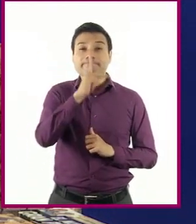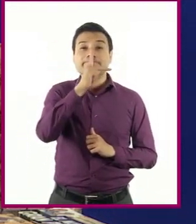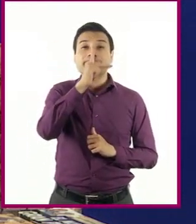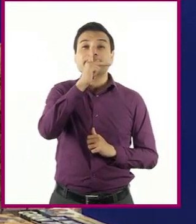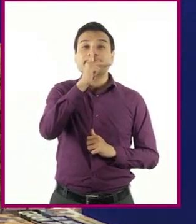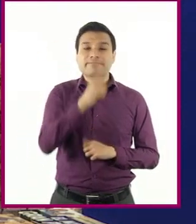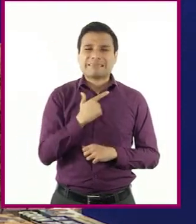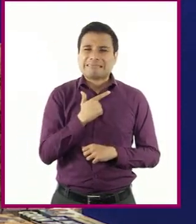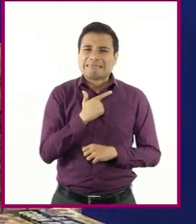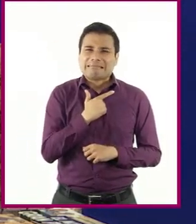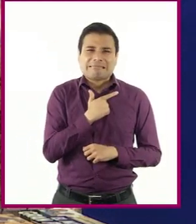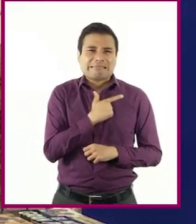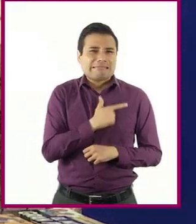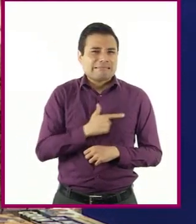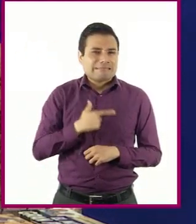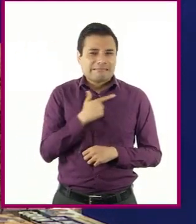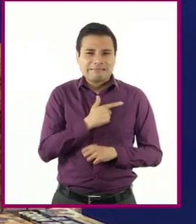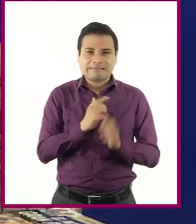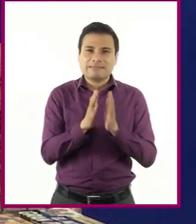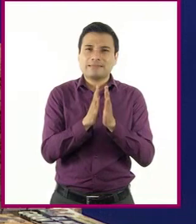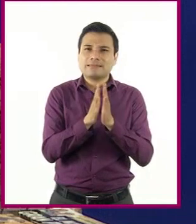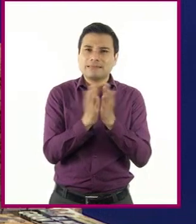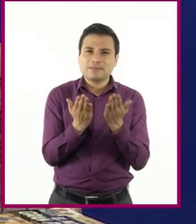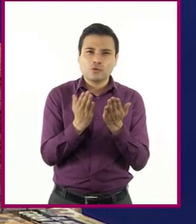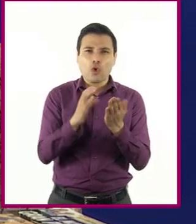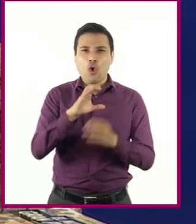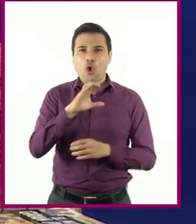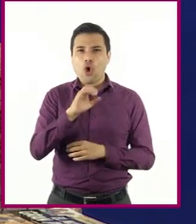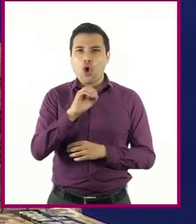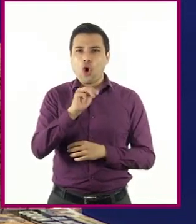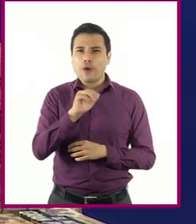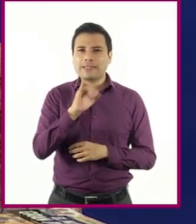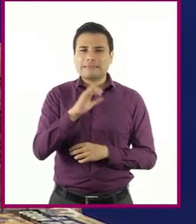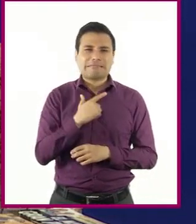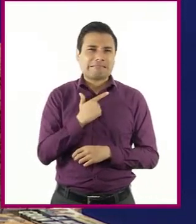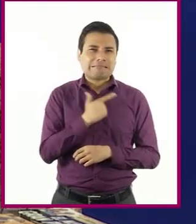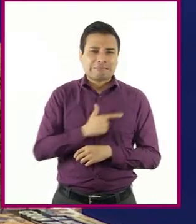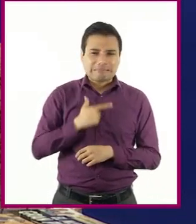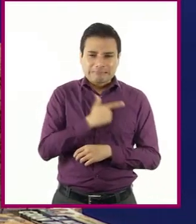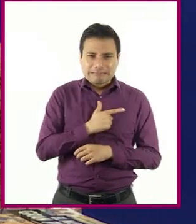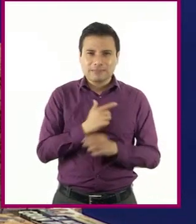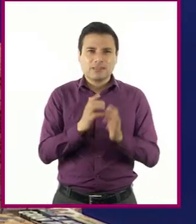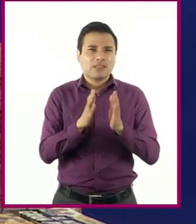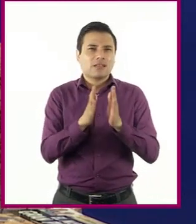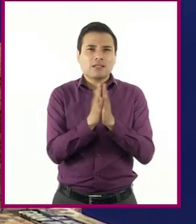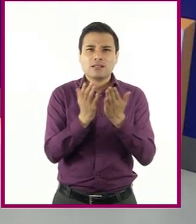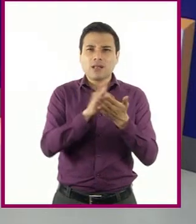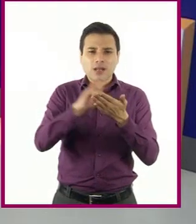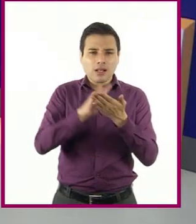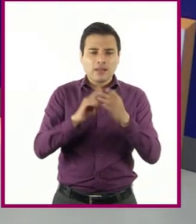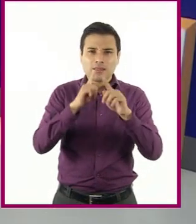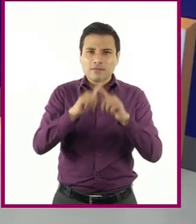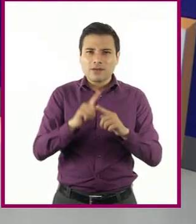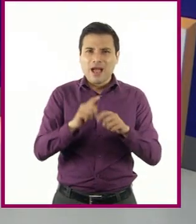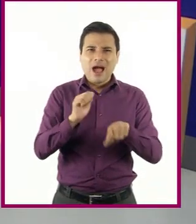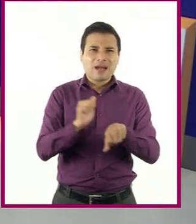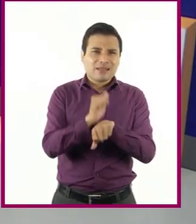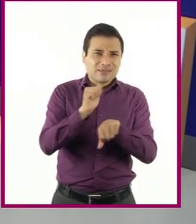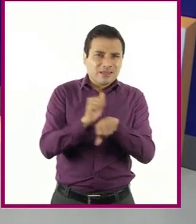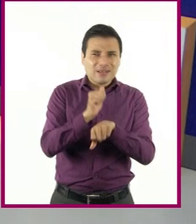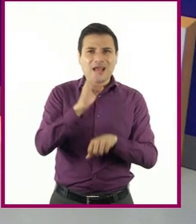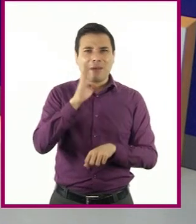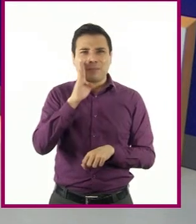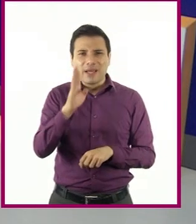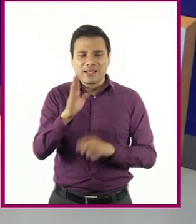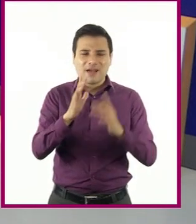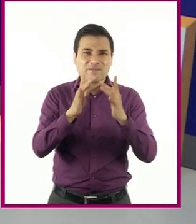las historietas. Tenía de muchas partes del mundo: Argentina, España, Bélgica, Francia. Él